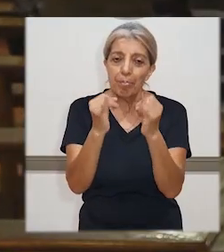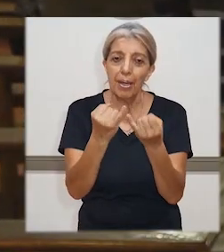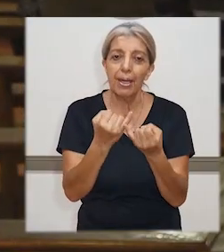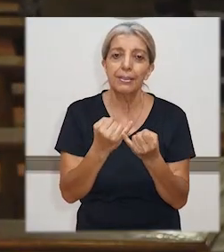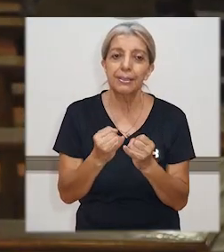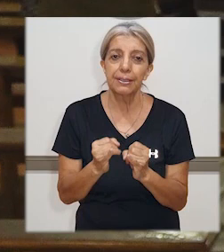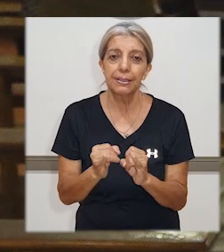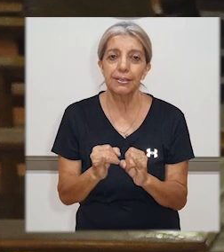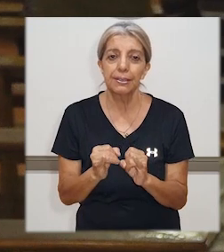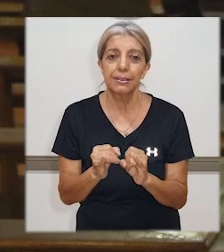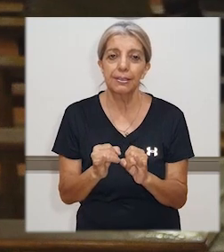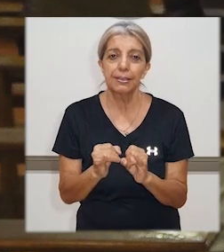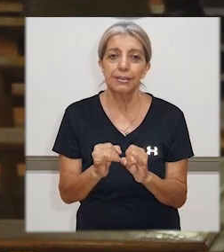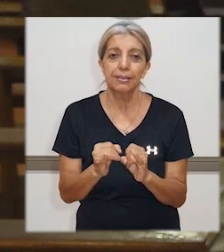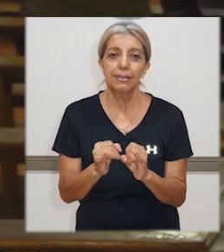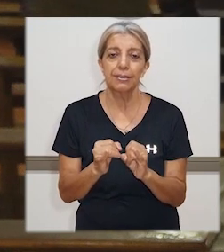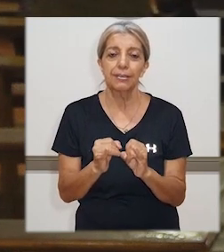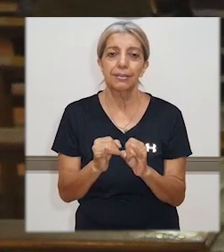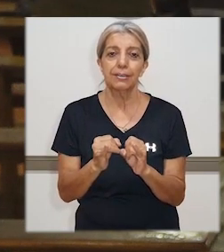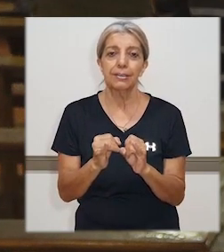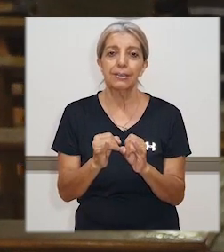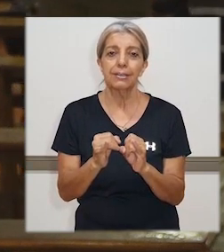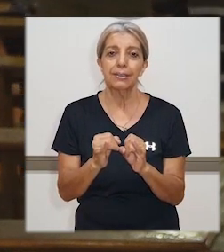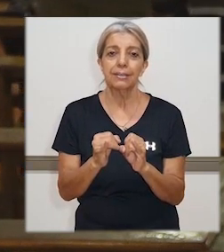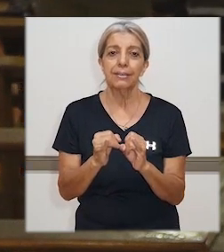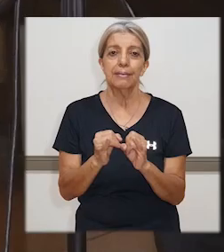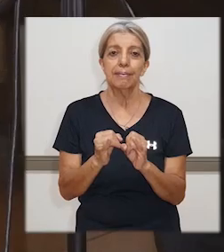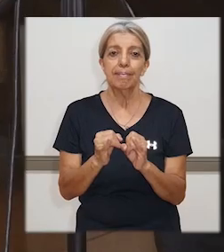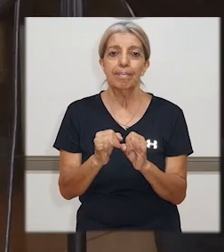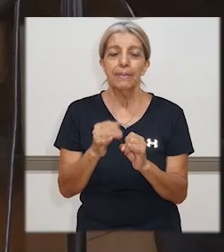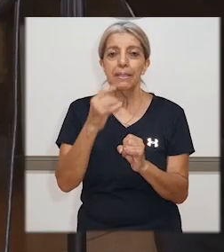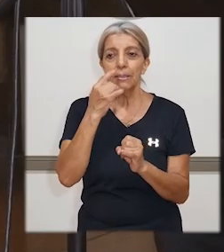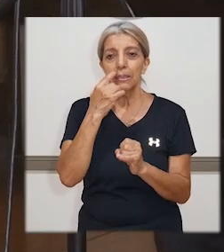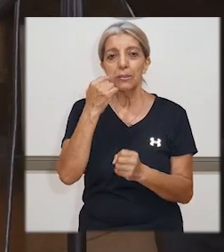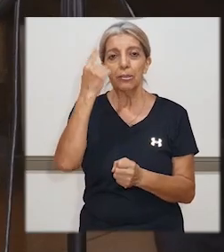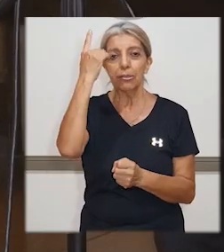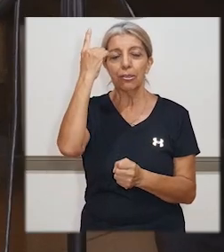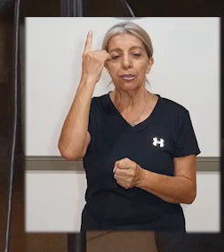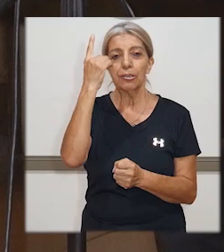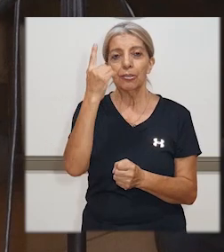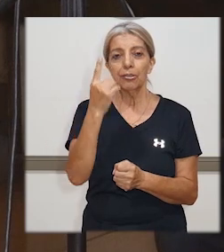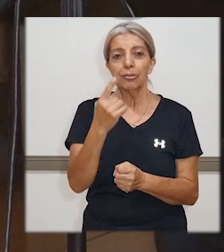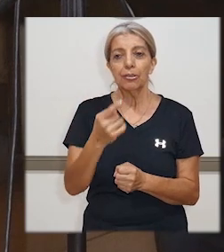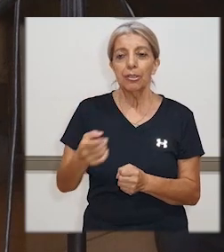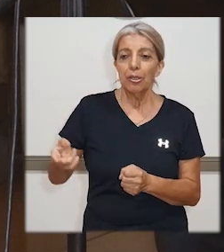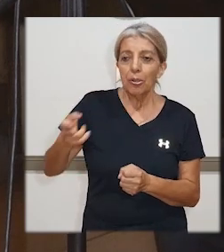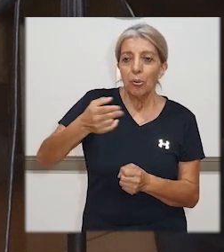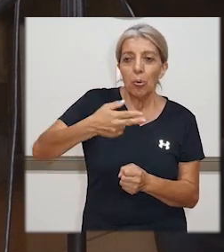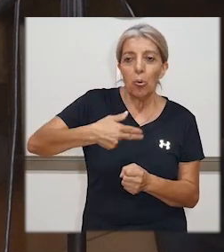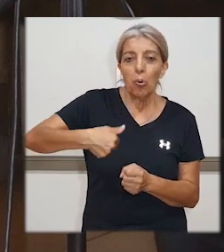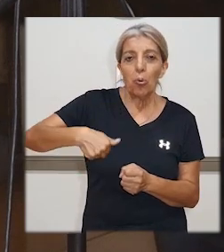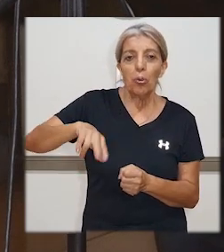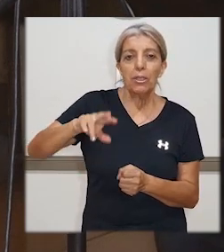Sobre paz. Señor Dios